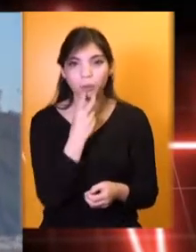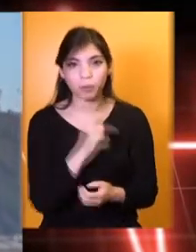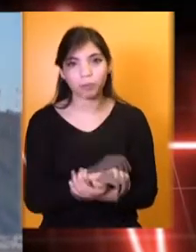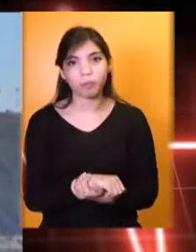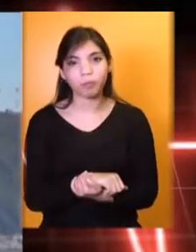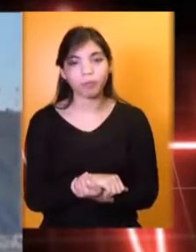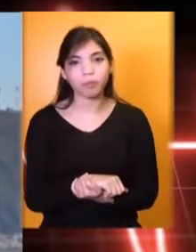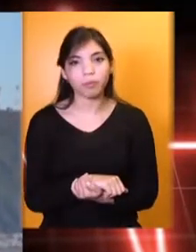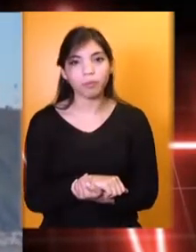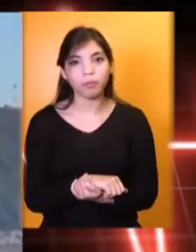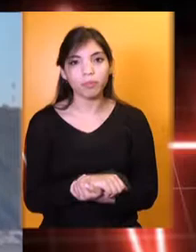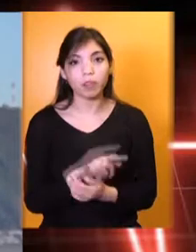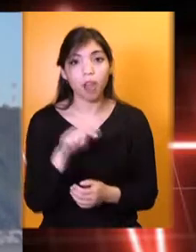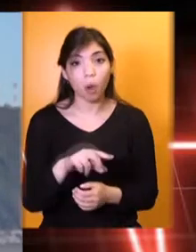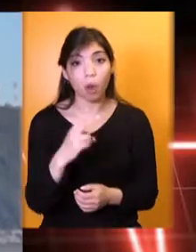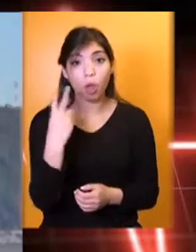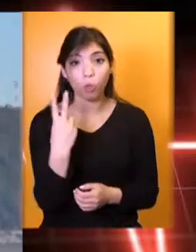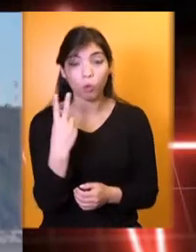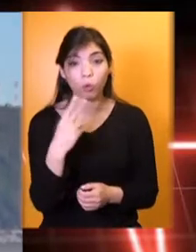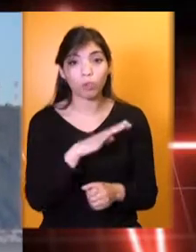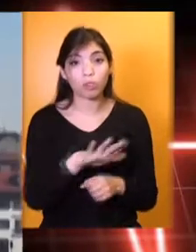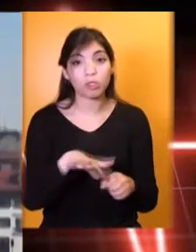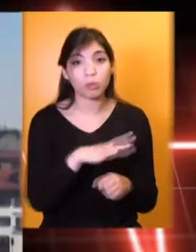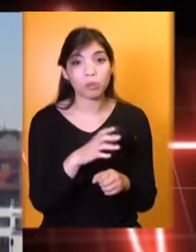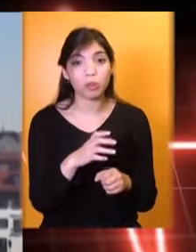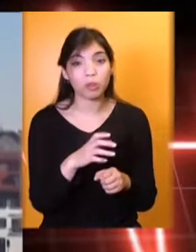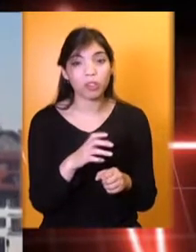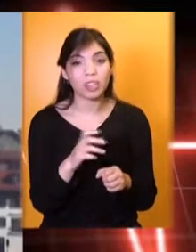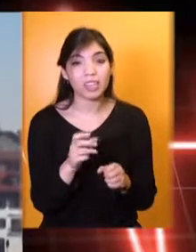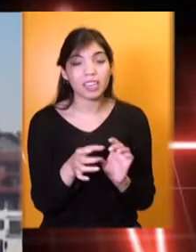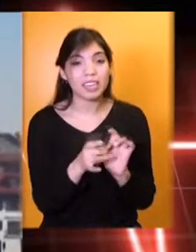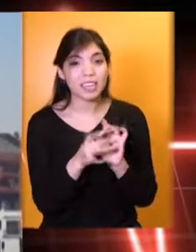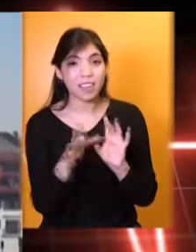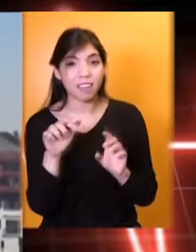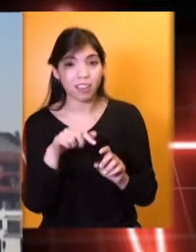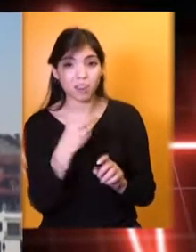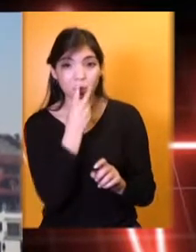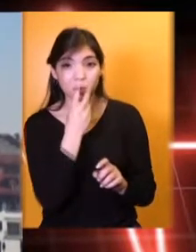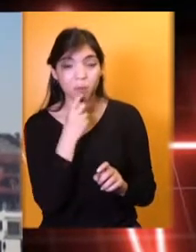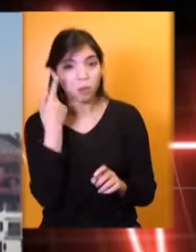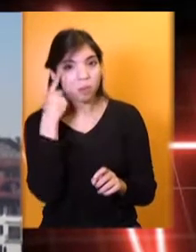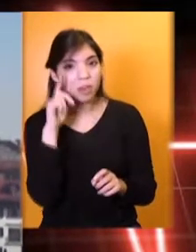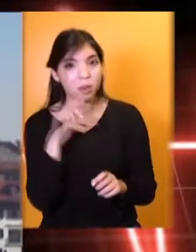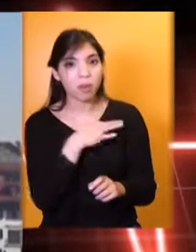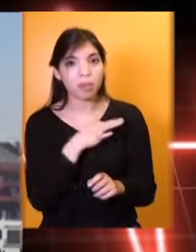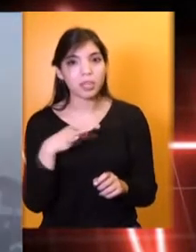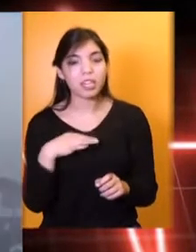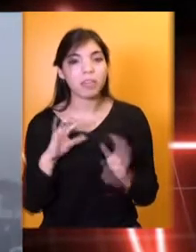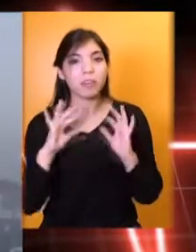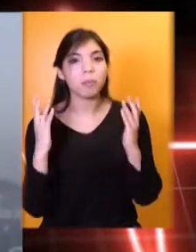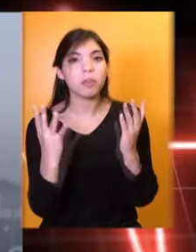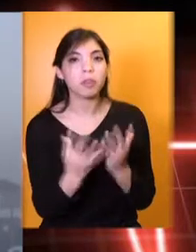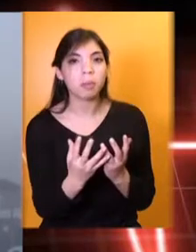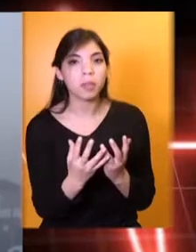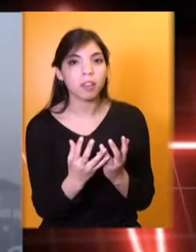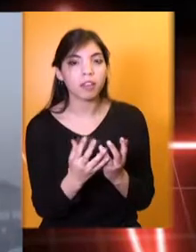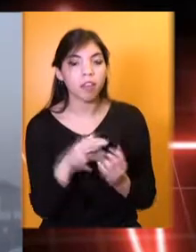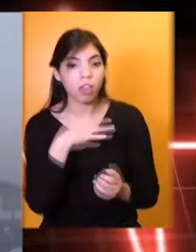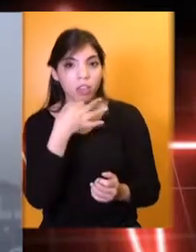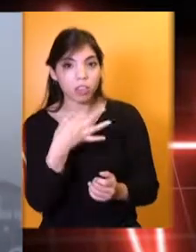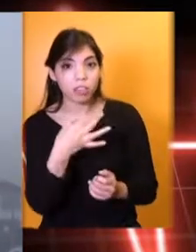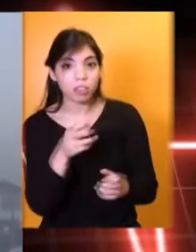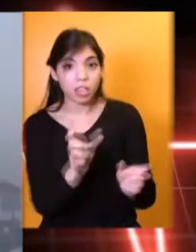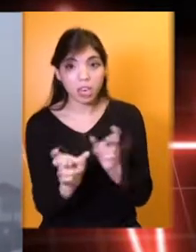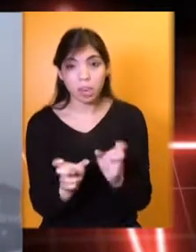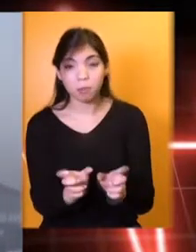bien es cierto, actualmente van tan solo 2 situaciones críticas por calidad del aire en Puerto Montt, el Ministerio del Medio Ambiente insiste en que los habitantes de la